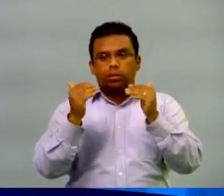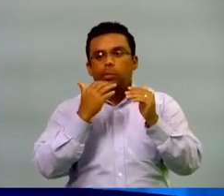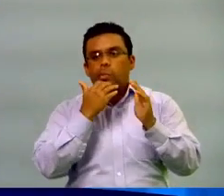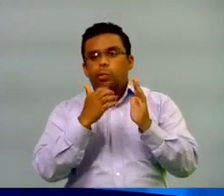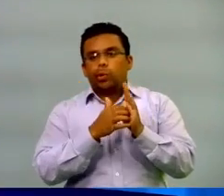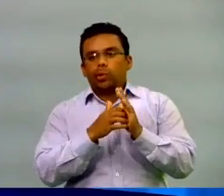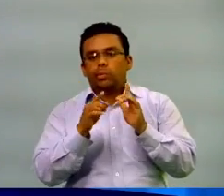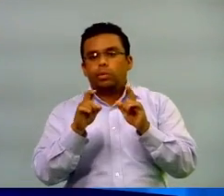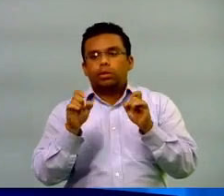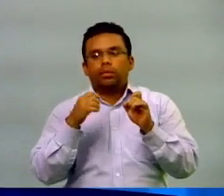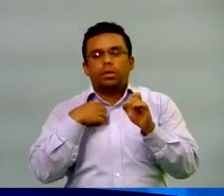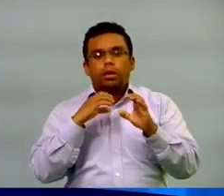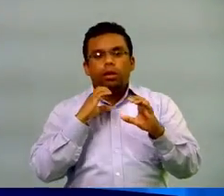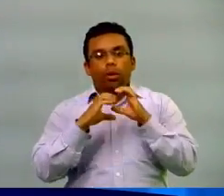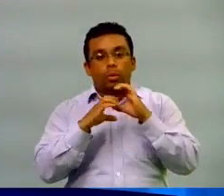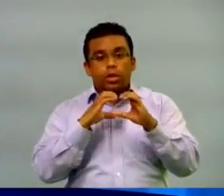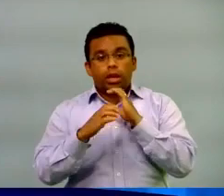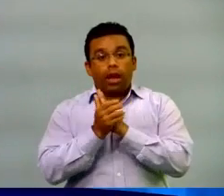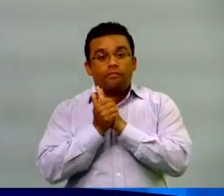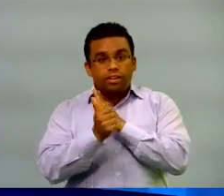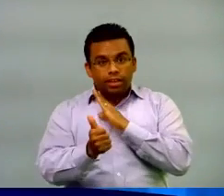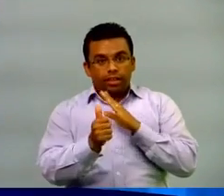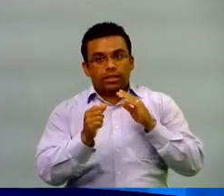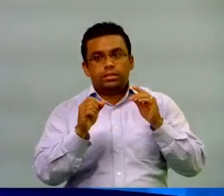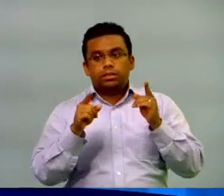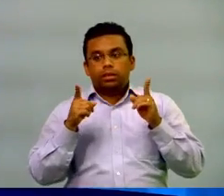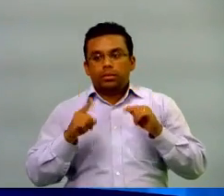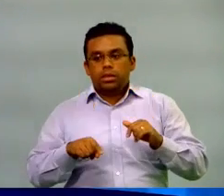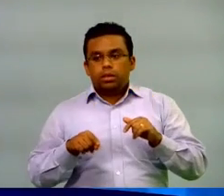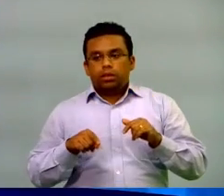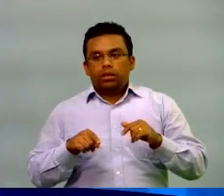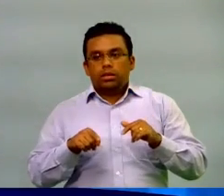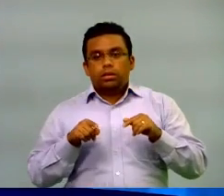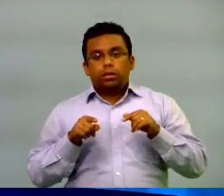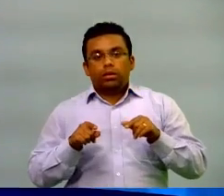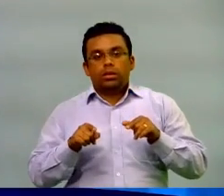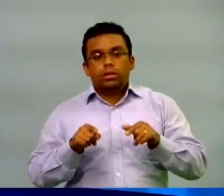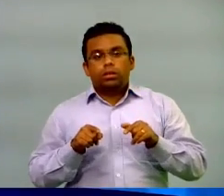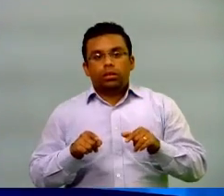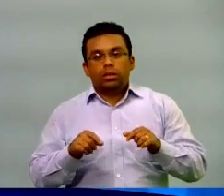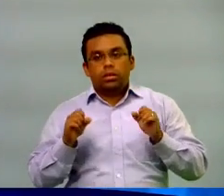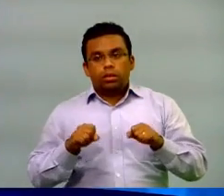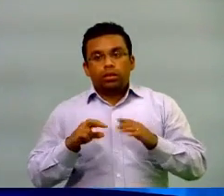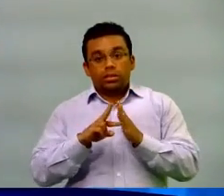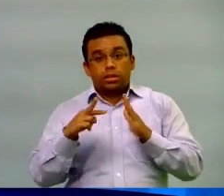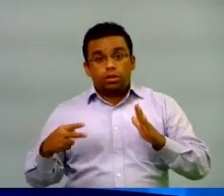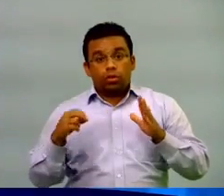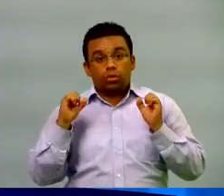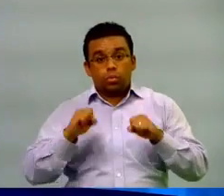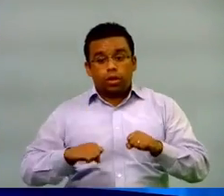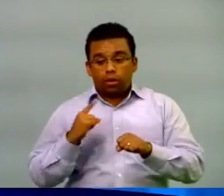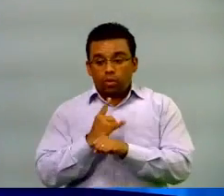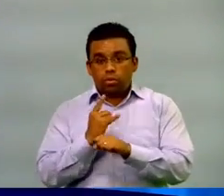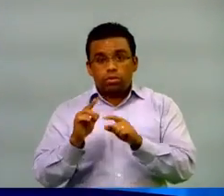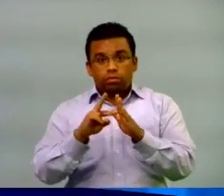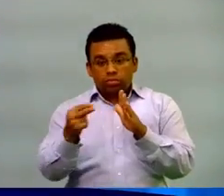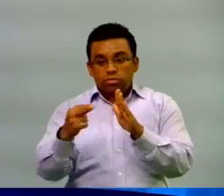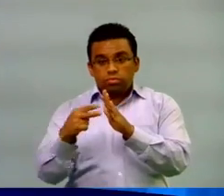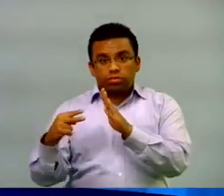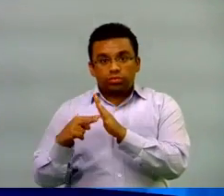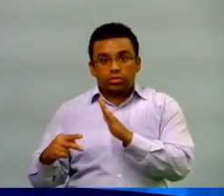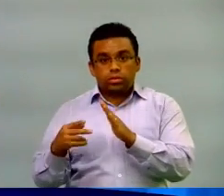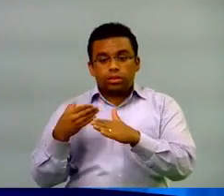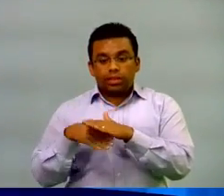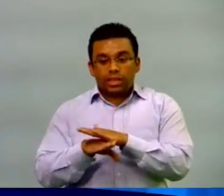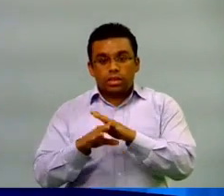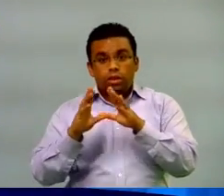fortalecimiento de las habilidades comunicativas, cómo incluso la tecnología está siendo utilizada para apoyar todos los procesos administrativos dentro